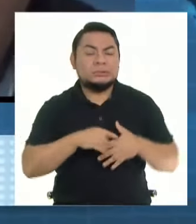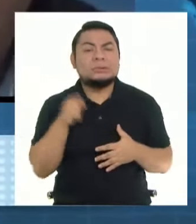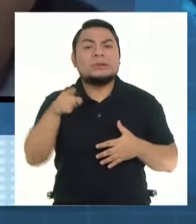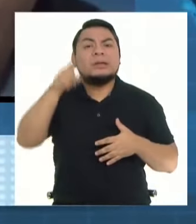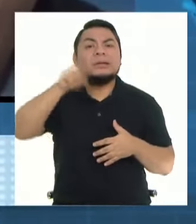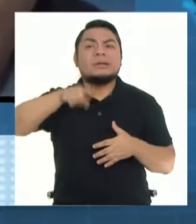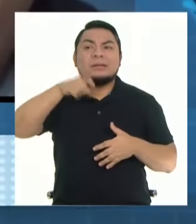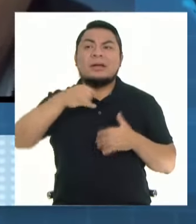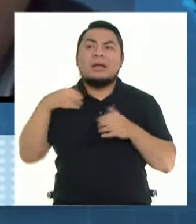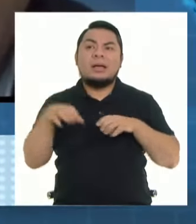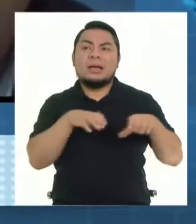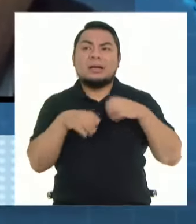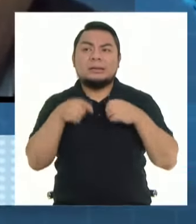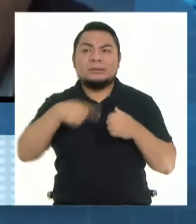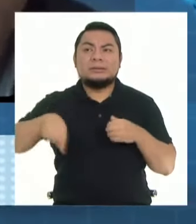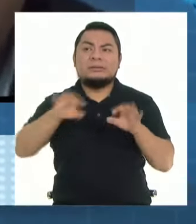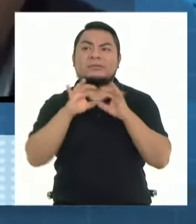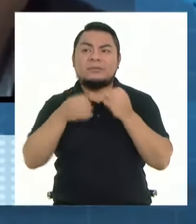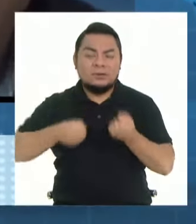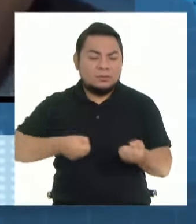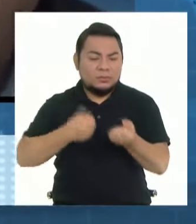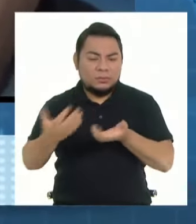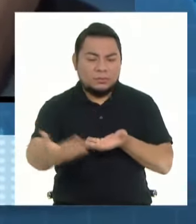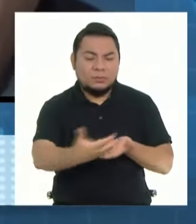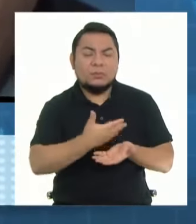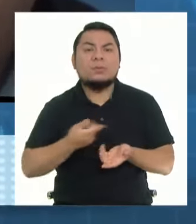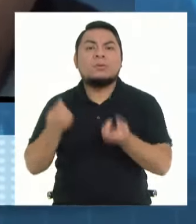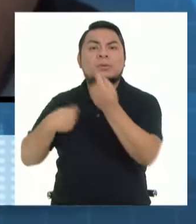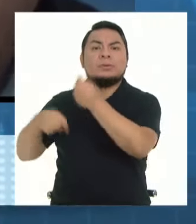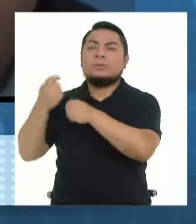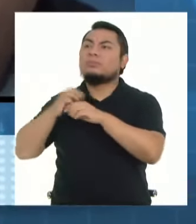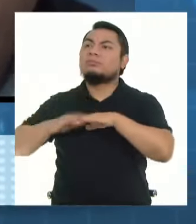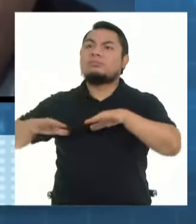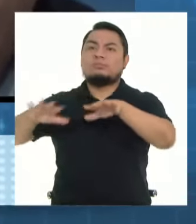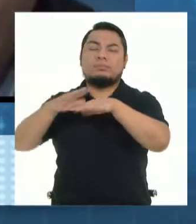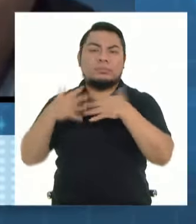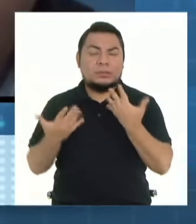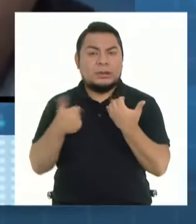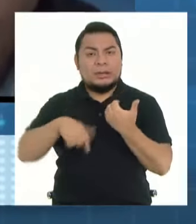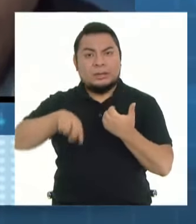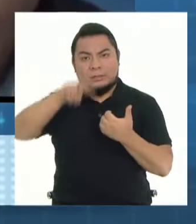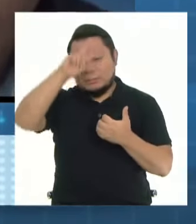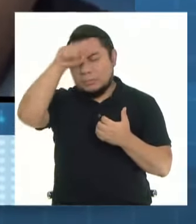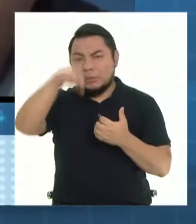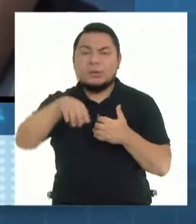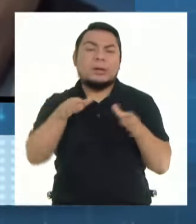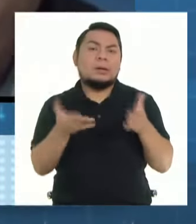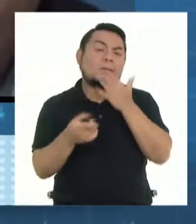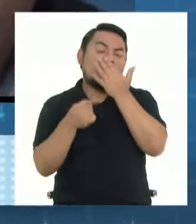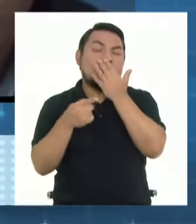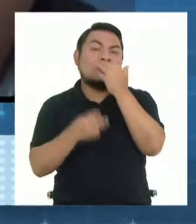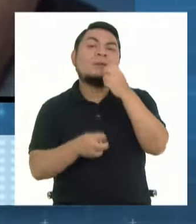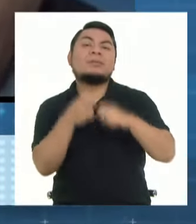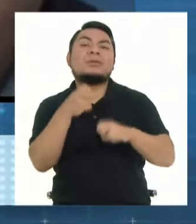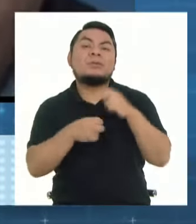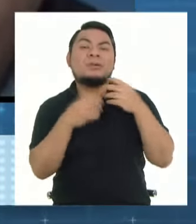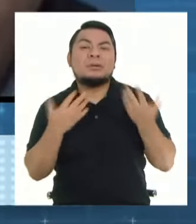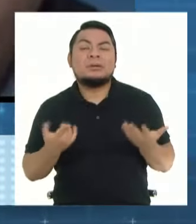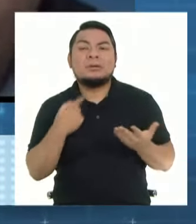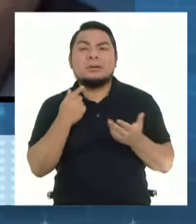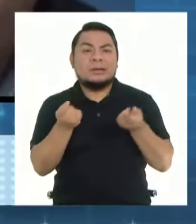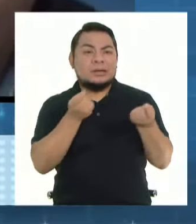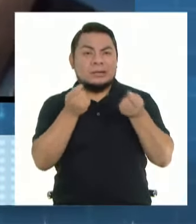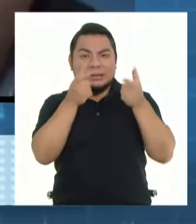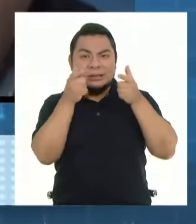que necesitamos acercar al mercado. Pero tenemos allí en el mercado nacional, en el Perú, un problema, que es la